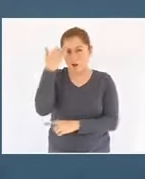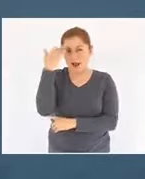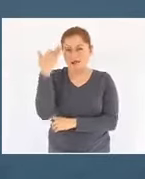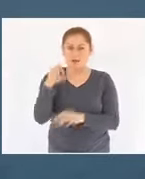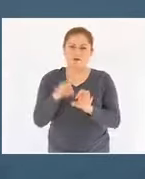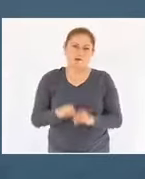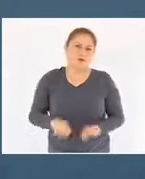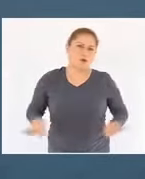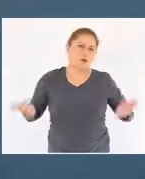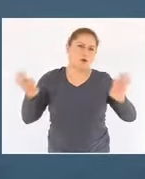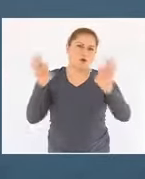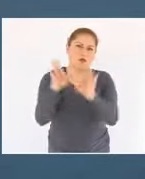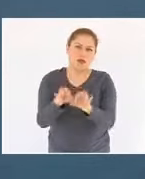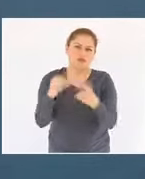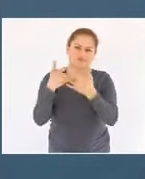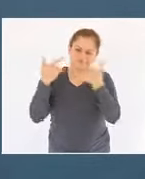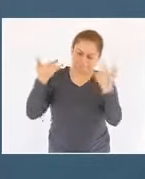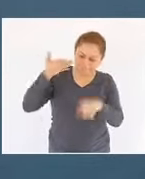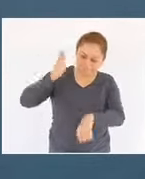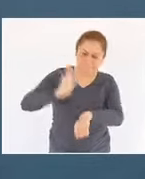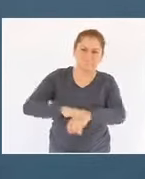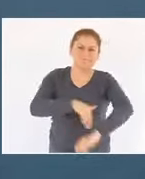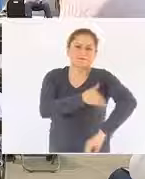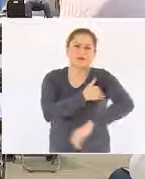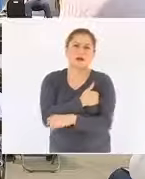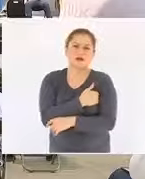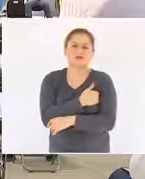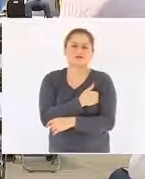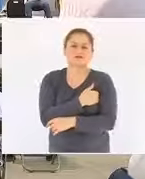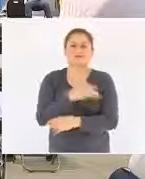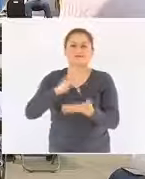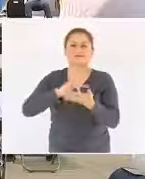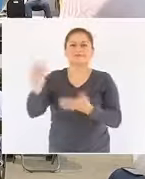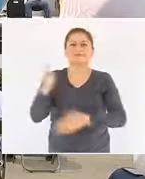historia patria muchas gracias muy buenas tardes